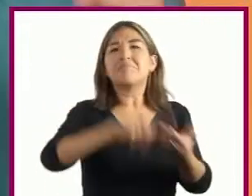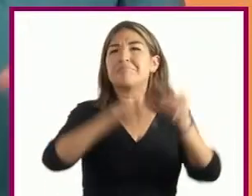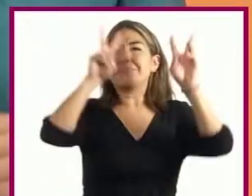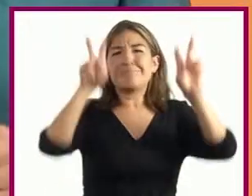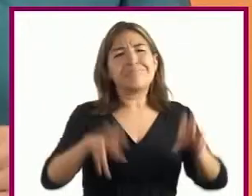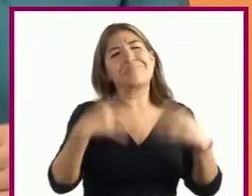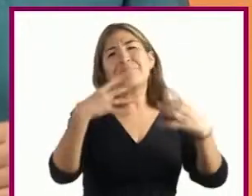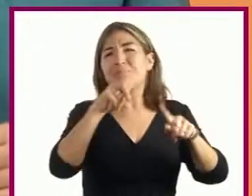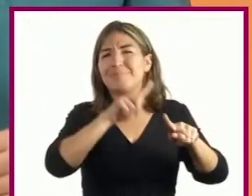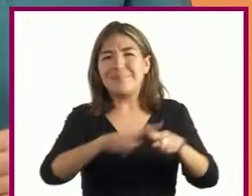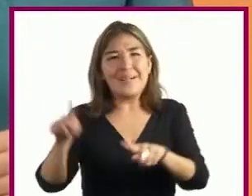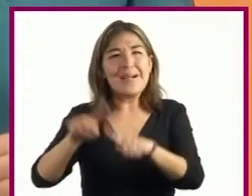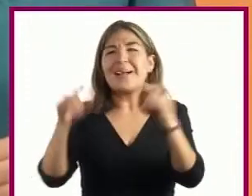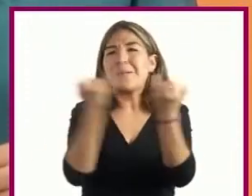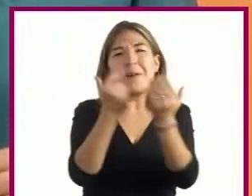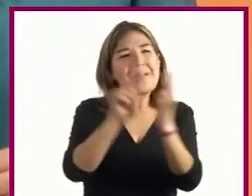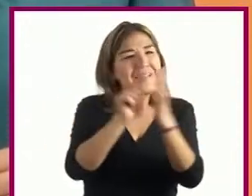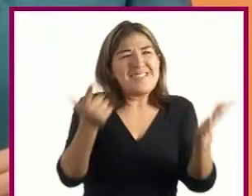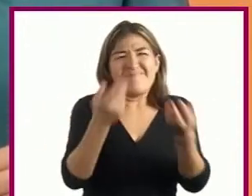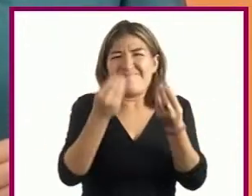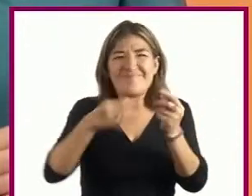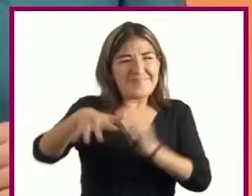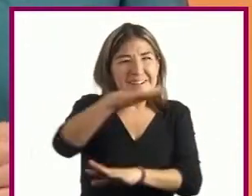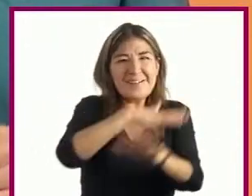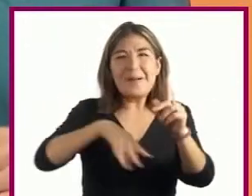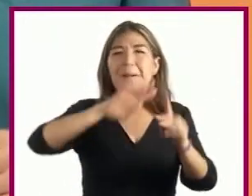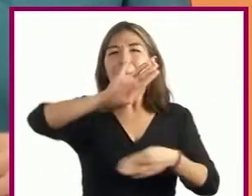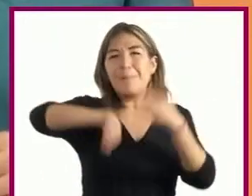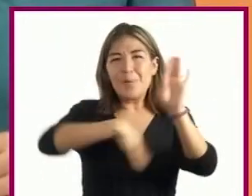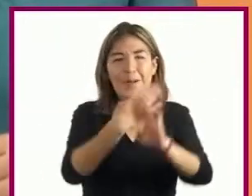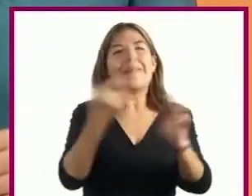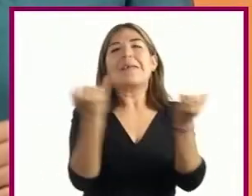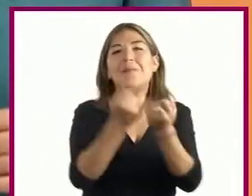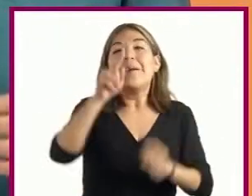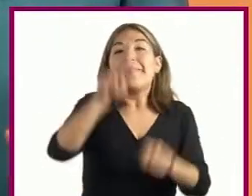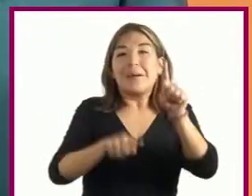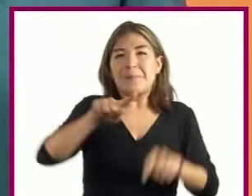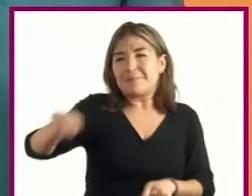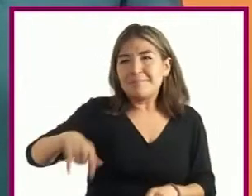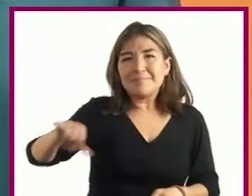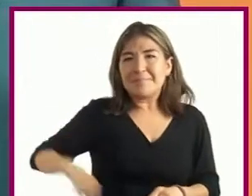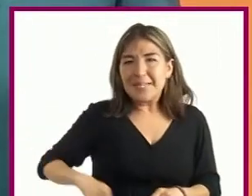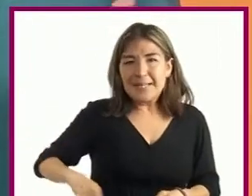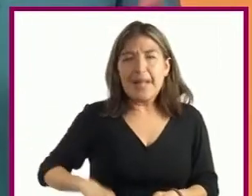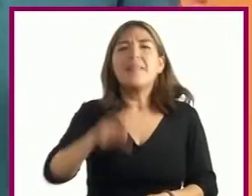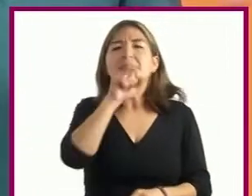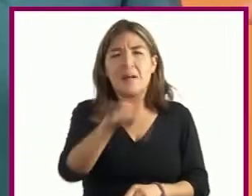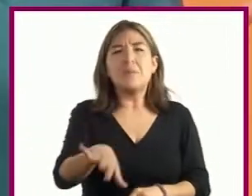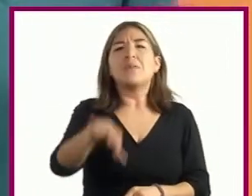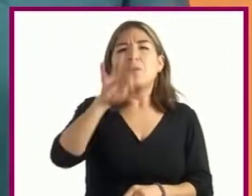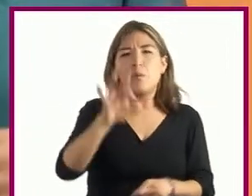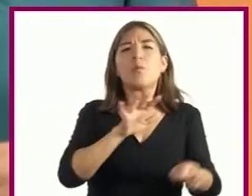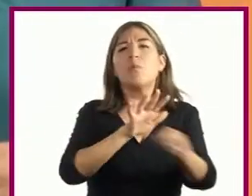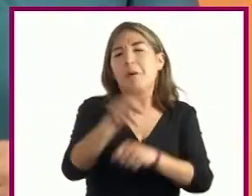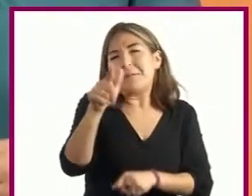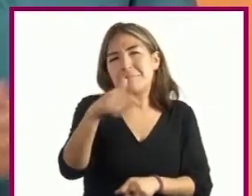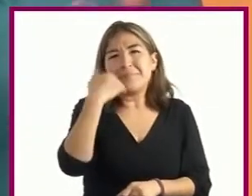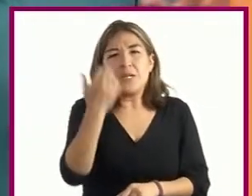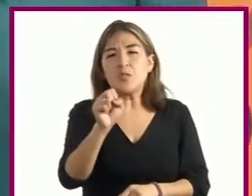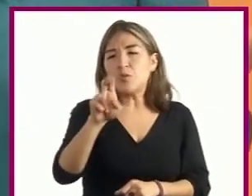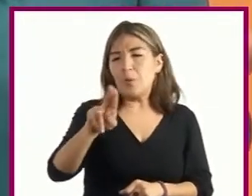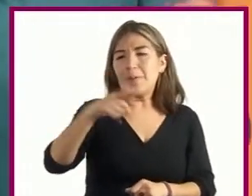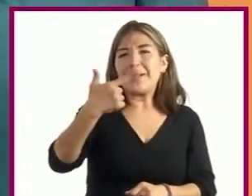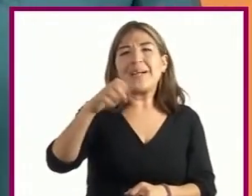tan variados como libros hay en el mundo y su elección depende de nuestro interés. También podemos encontrar de diferentes subgéneros